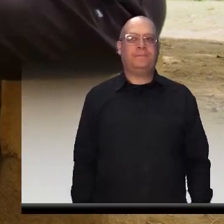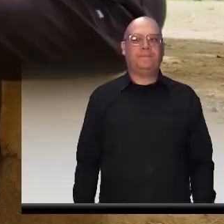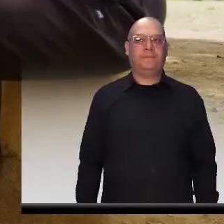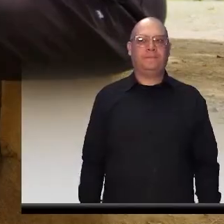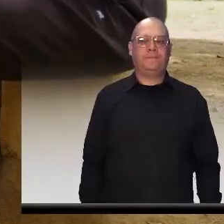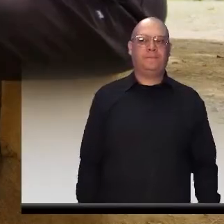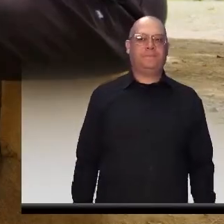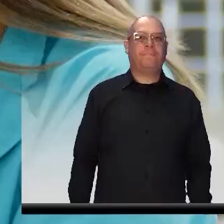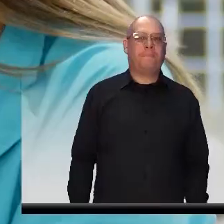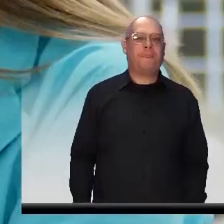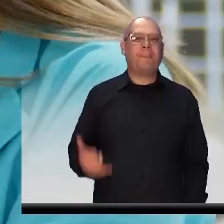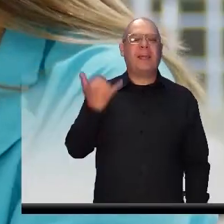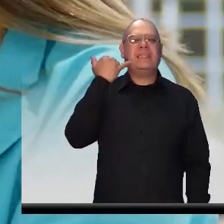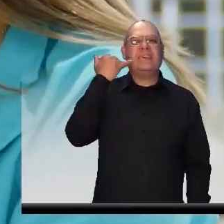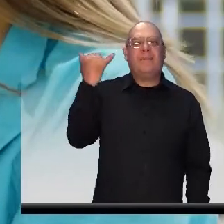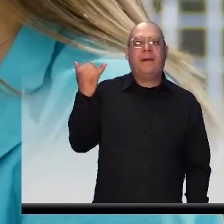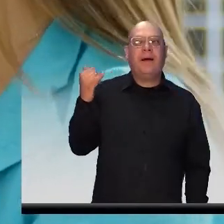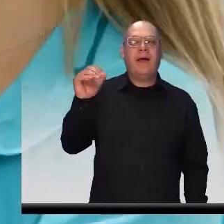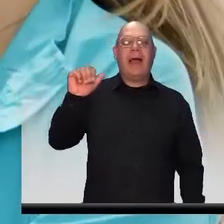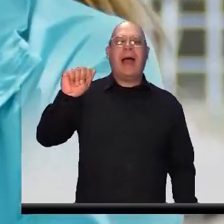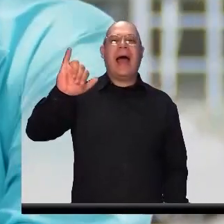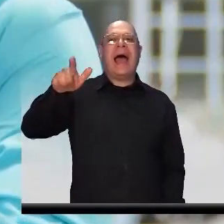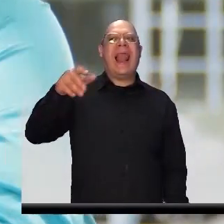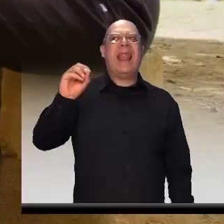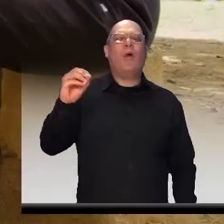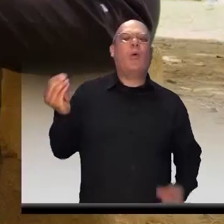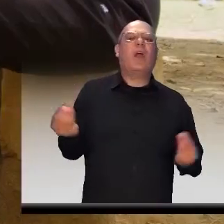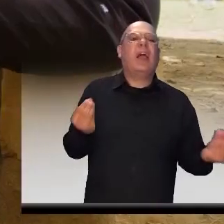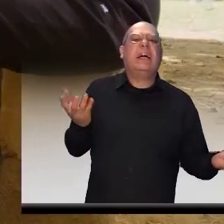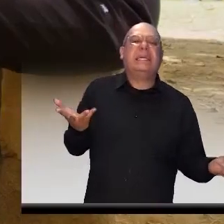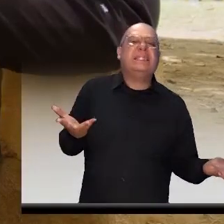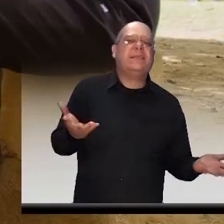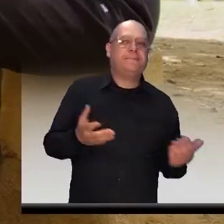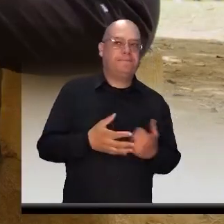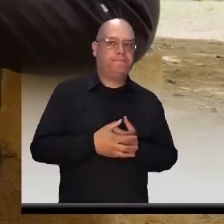Vamos a llamar a ver Alejito en qué va.